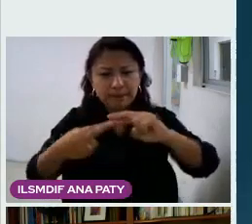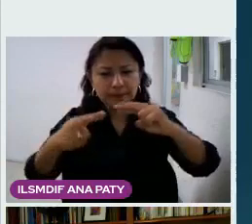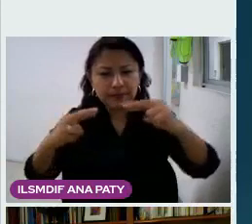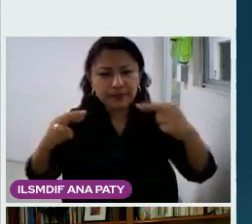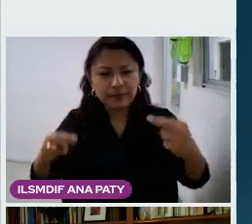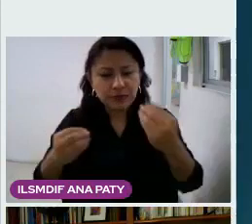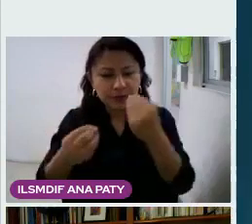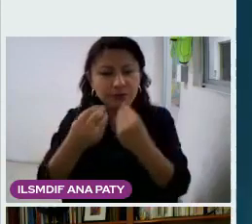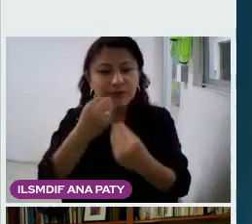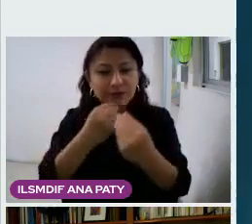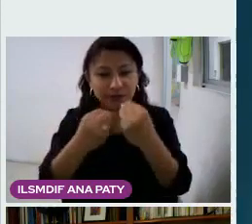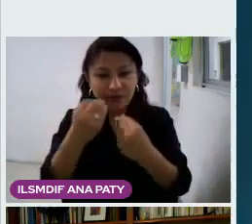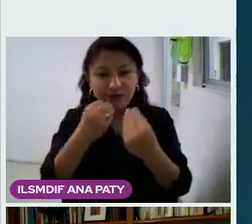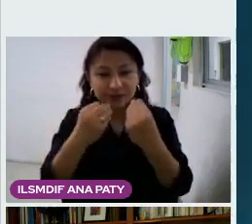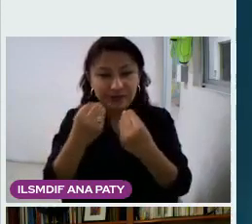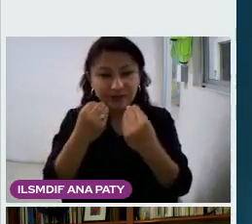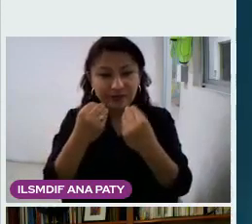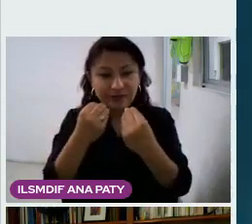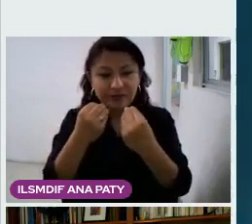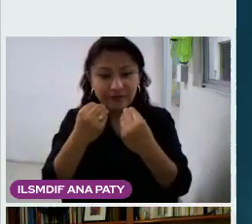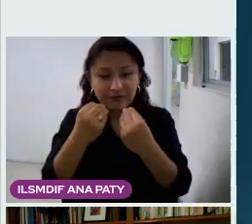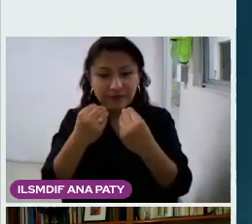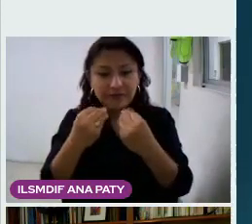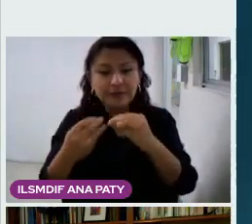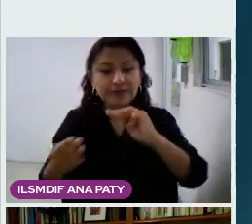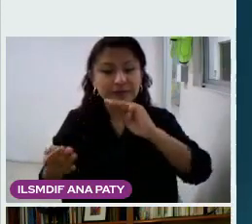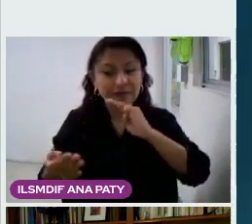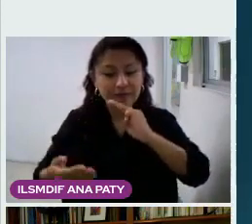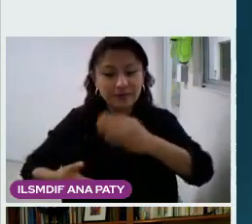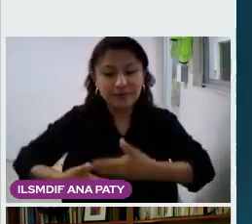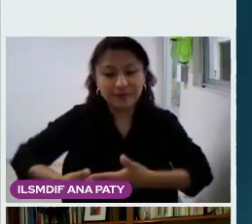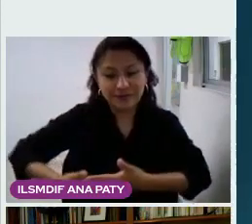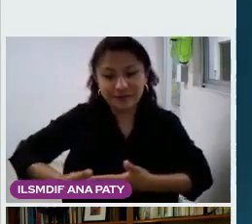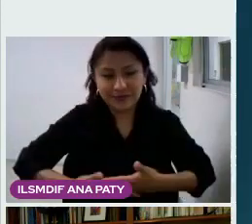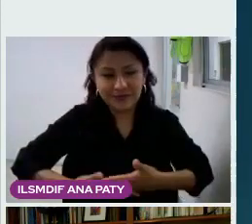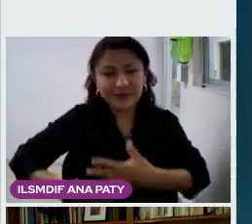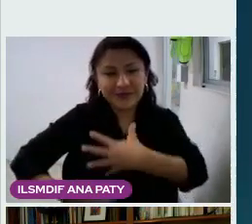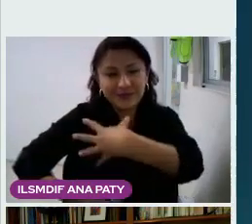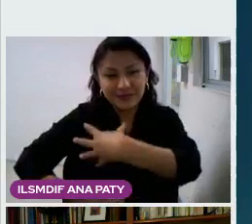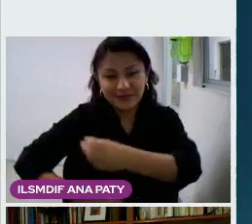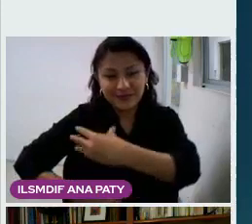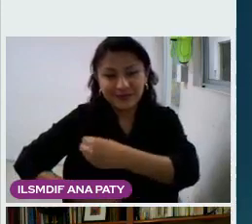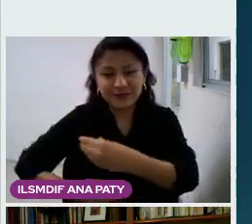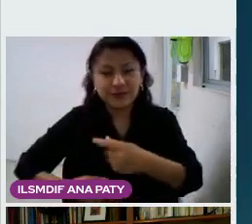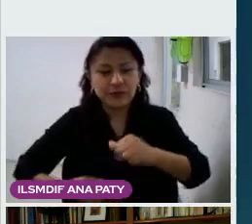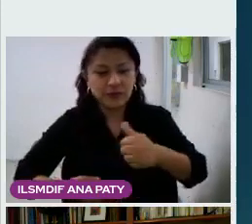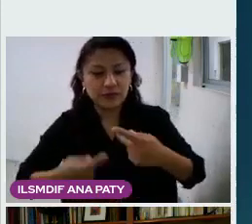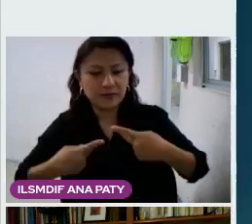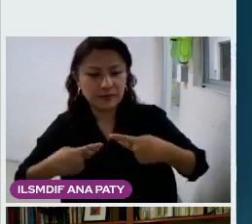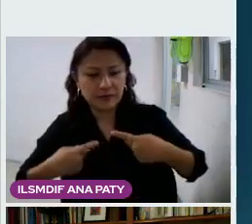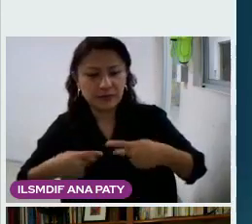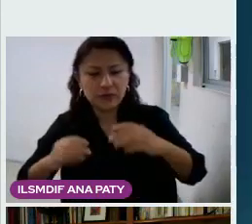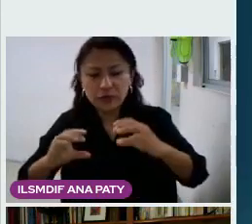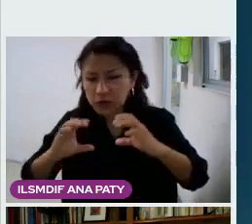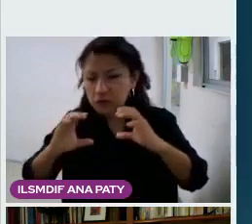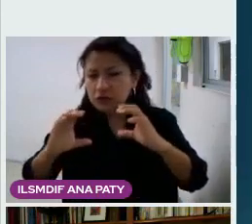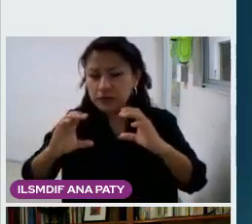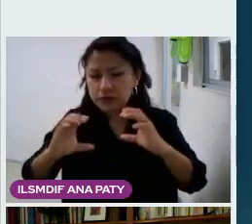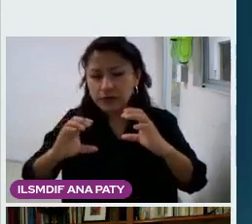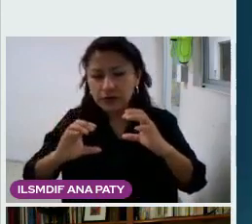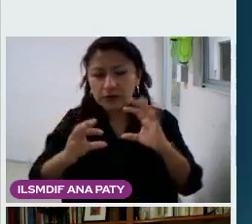un gran abrazo y cariño y el reconocimiento. De igual forma, gracias magistrada, un saludo a mi persona, así como a